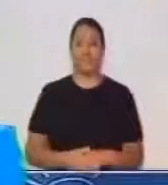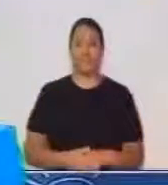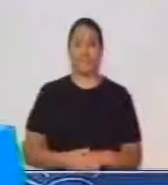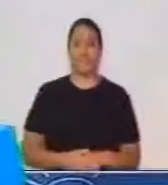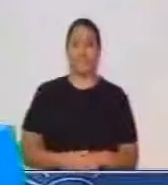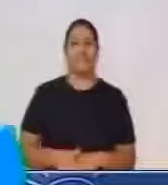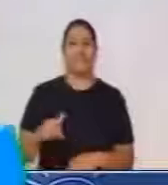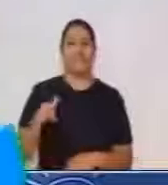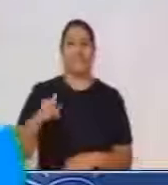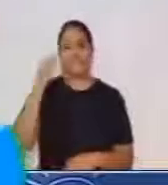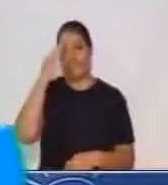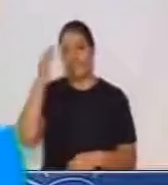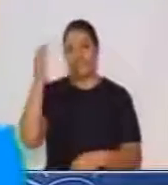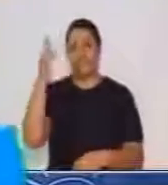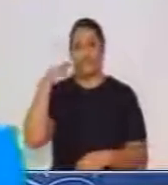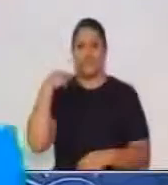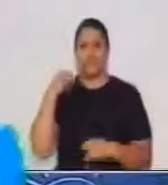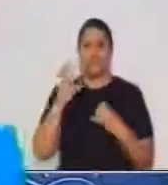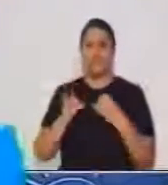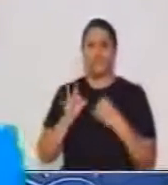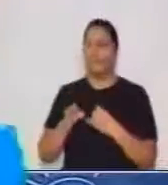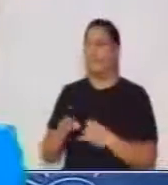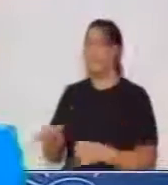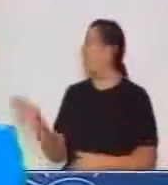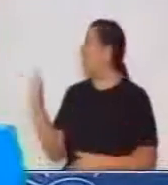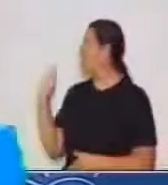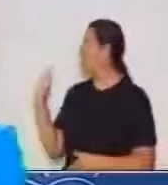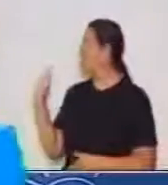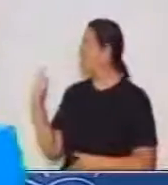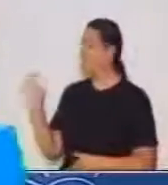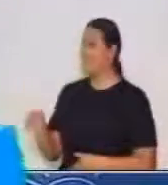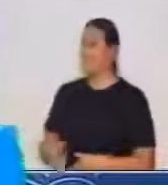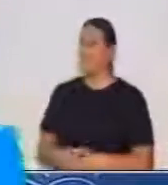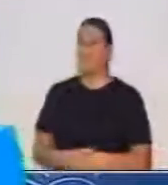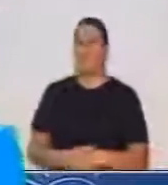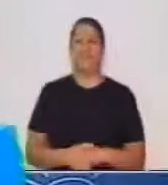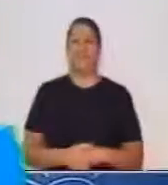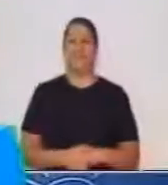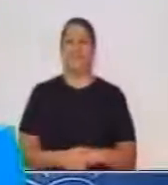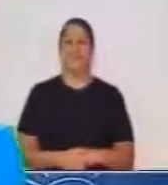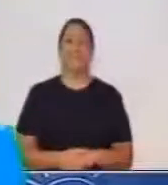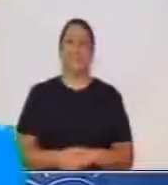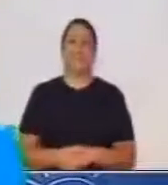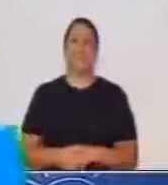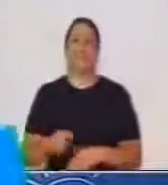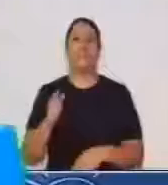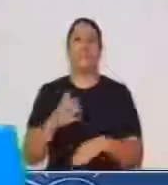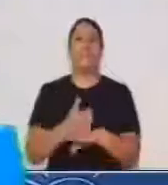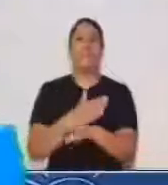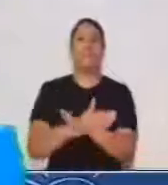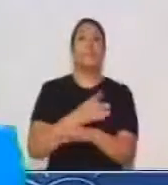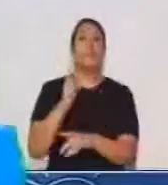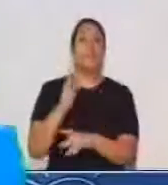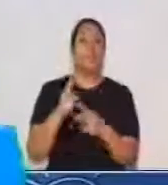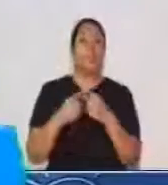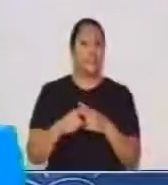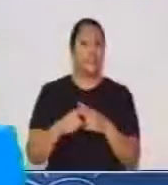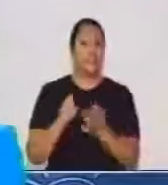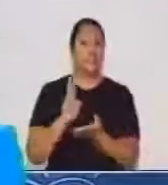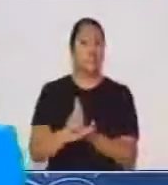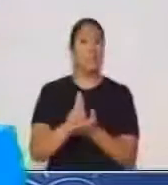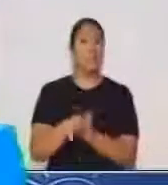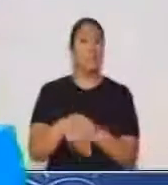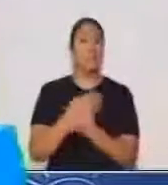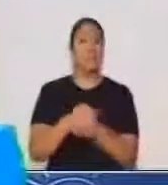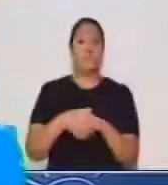Hoy saludamos a Ruth en la interpretación de lengua de señas. Hola Ruth. Antes de empezar, te recomiendo que laves tus